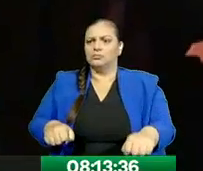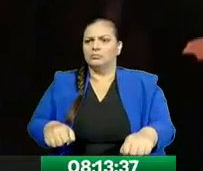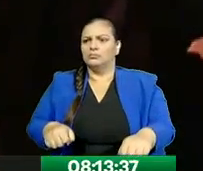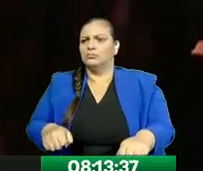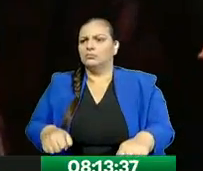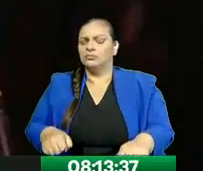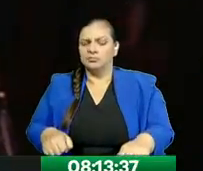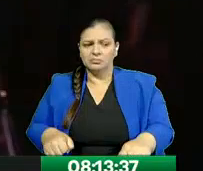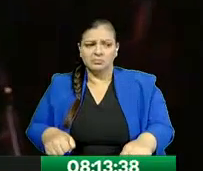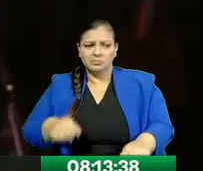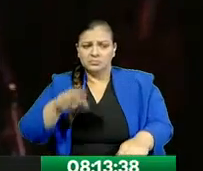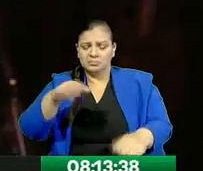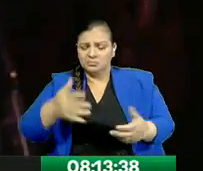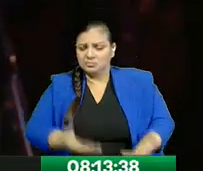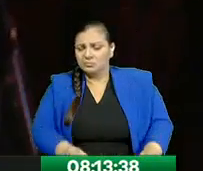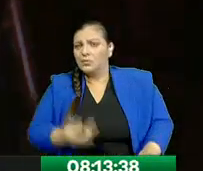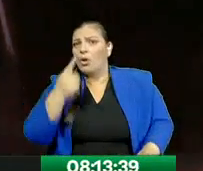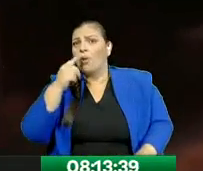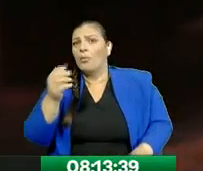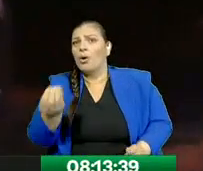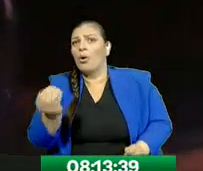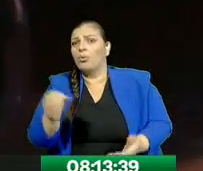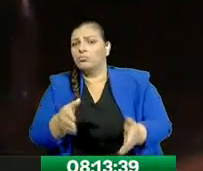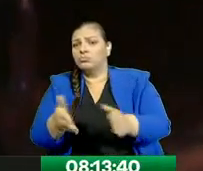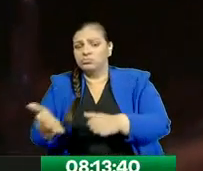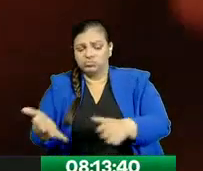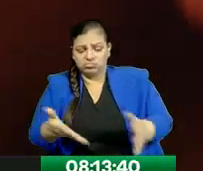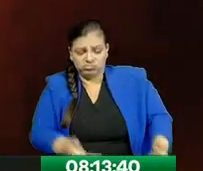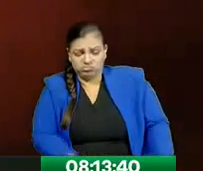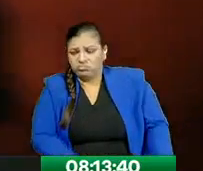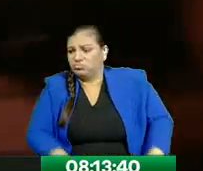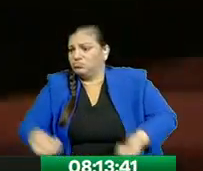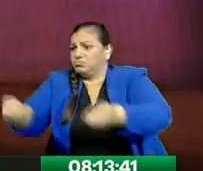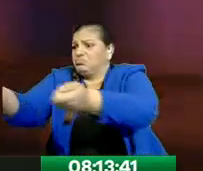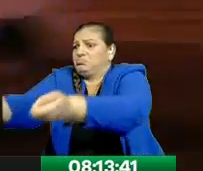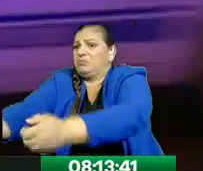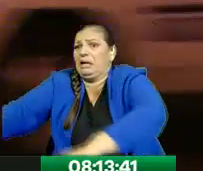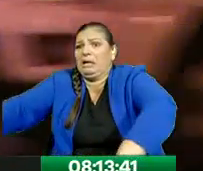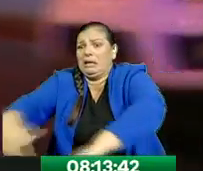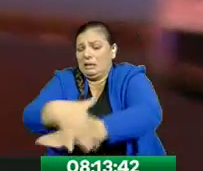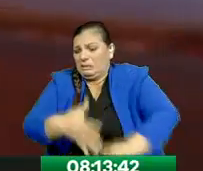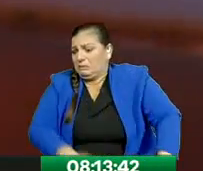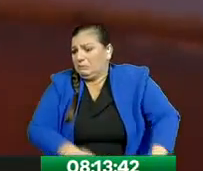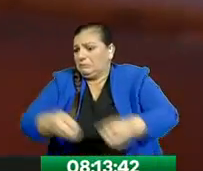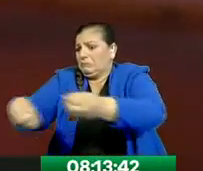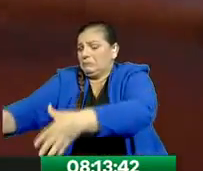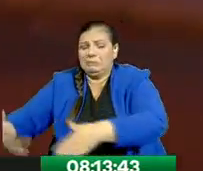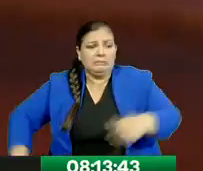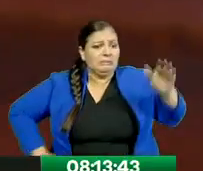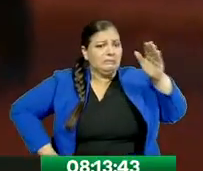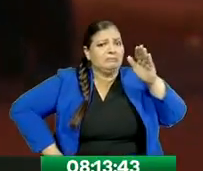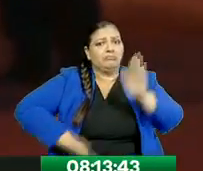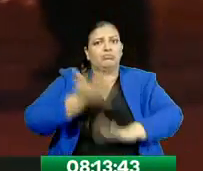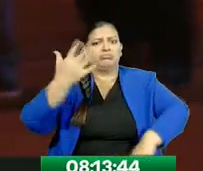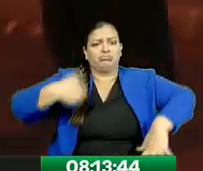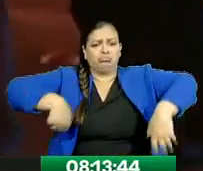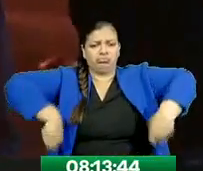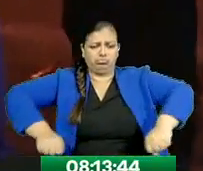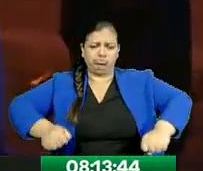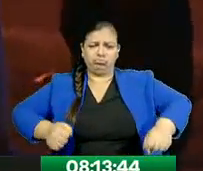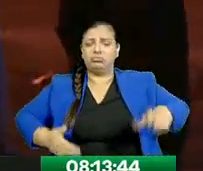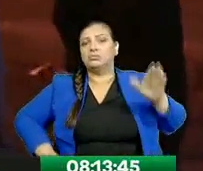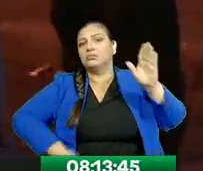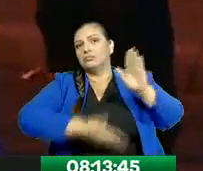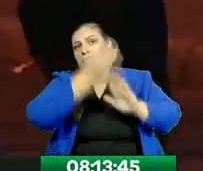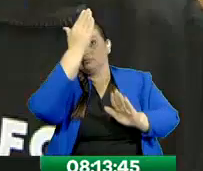el cuerpo de un joven a quien lo abandonó sobre la acera. De inmediato se corrió la voz de que aquella persona se encontraba sin